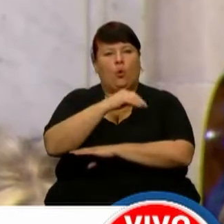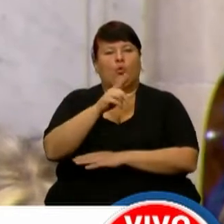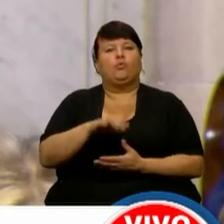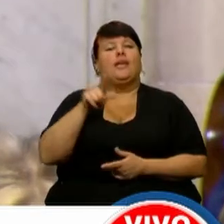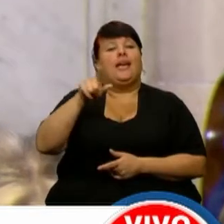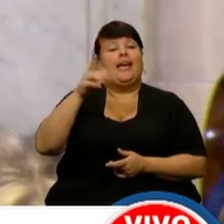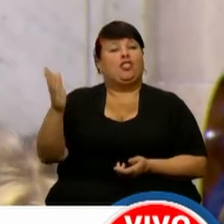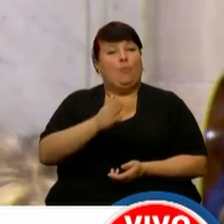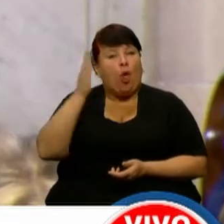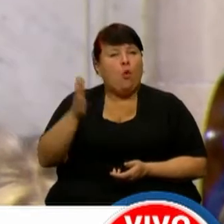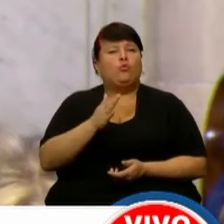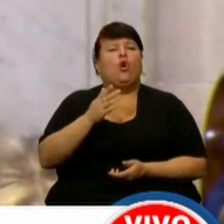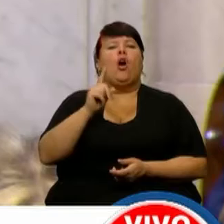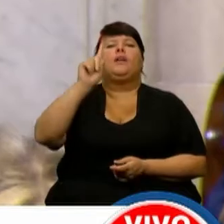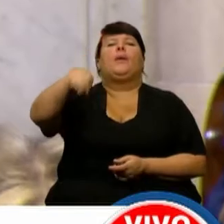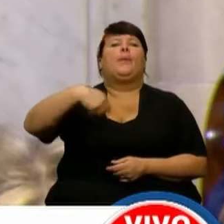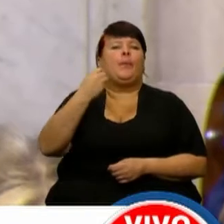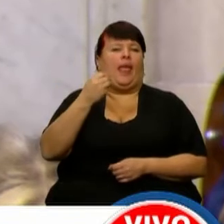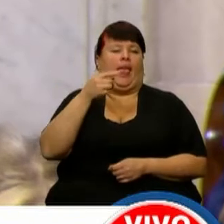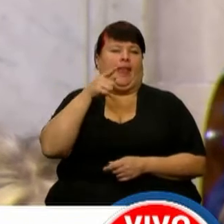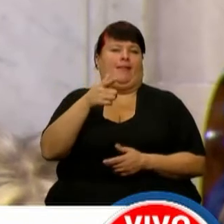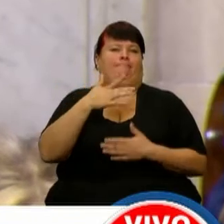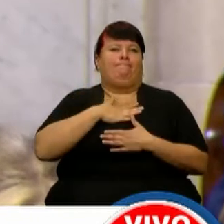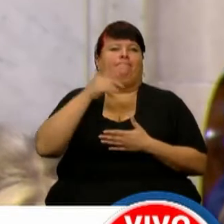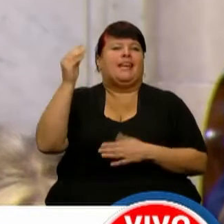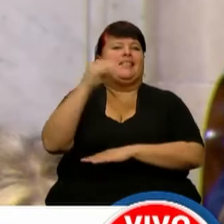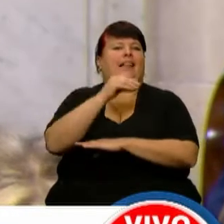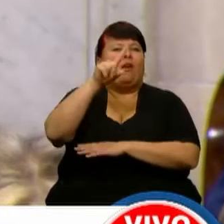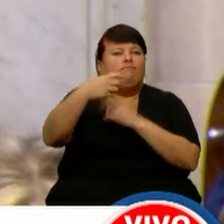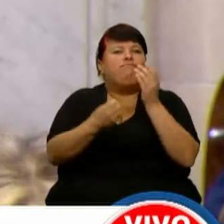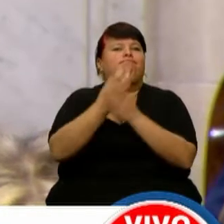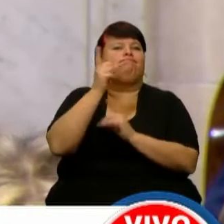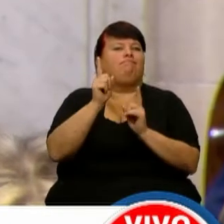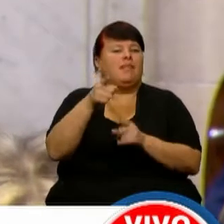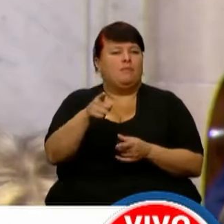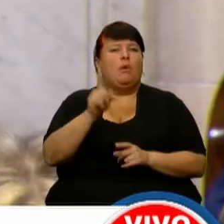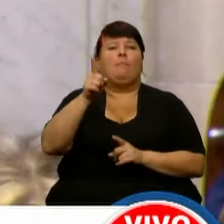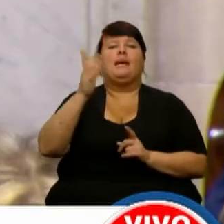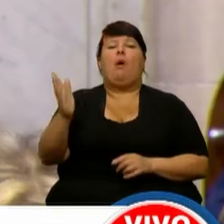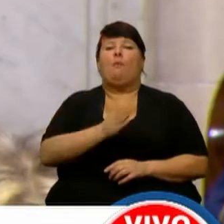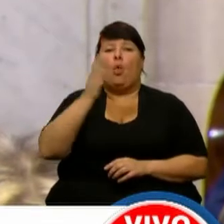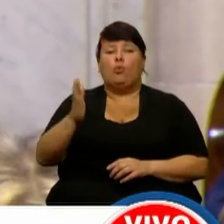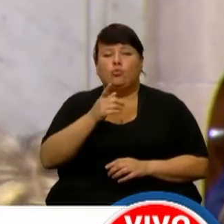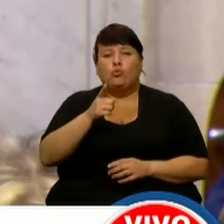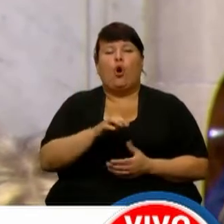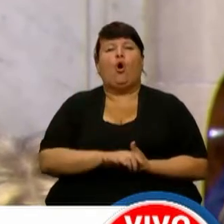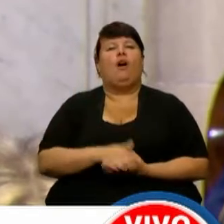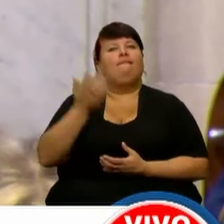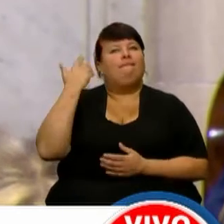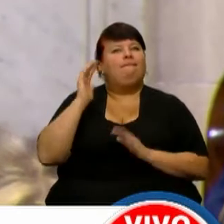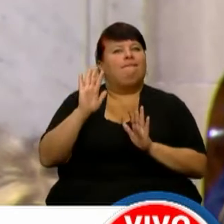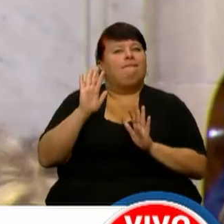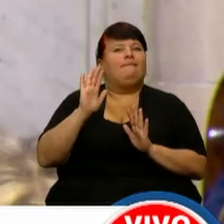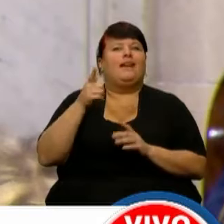productores que dieron origen a esa querida Santa Cruz, a esos productores que estaban